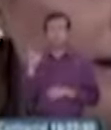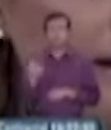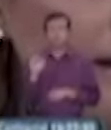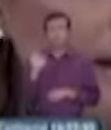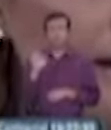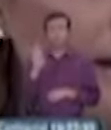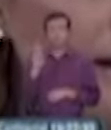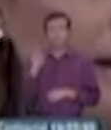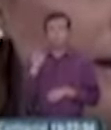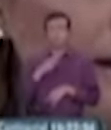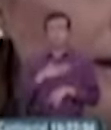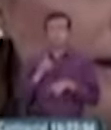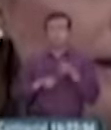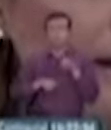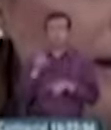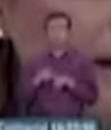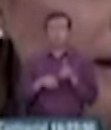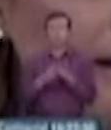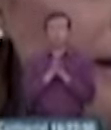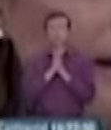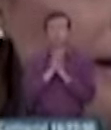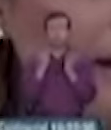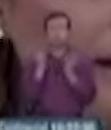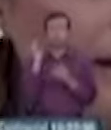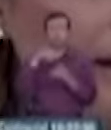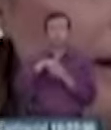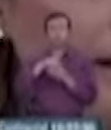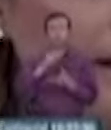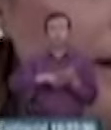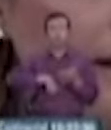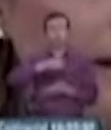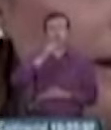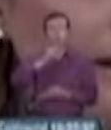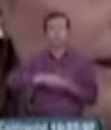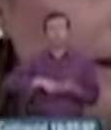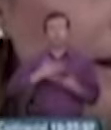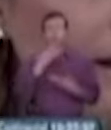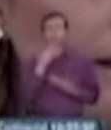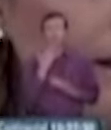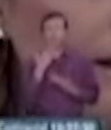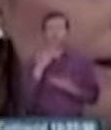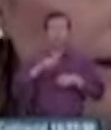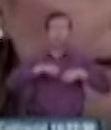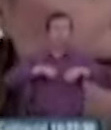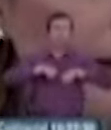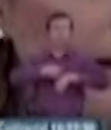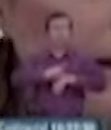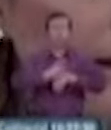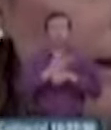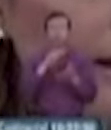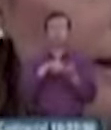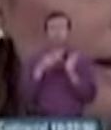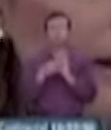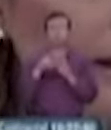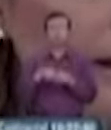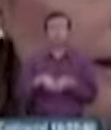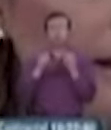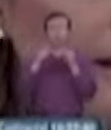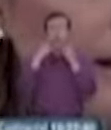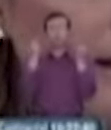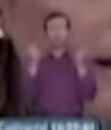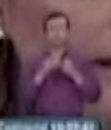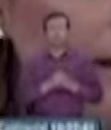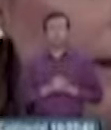quien cuento entre mis amigas, me solicitó la incluya en mi contrato para evitar el enorme papeleo que implica un contrato